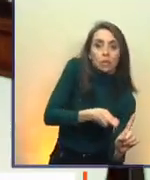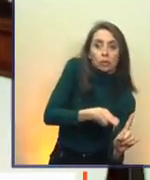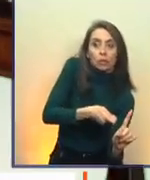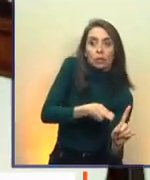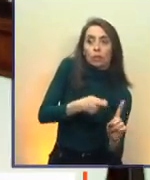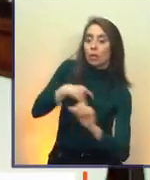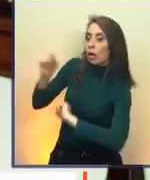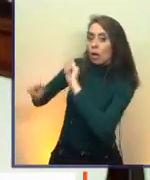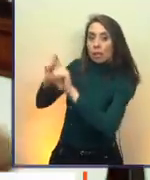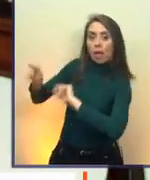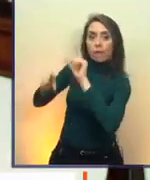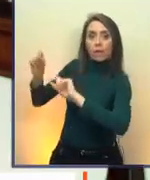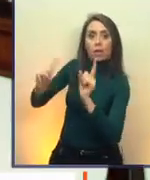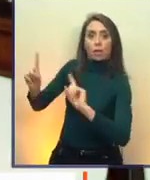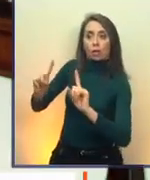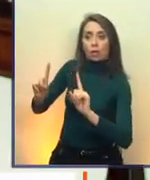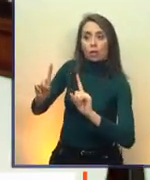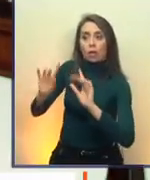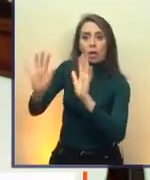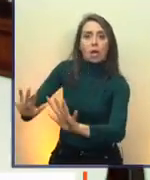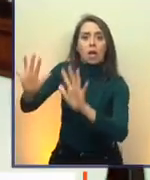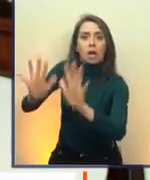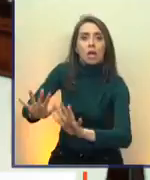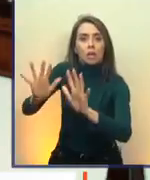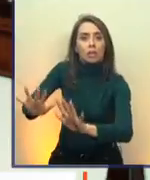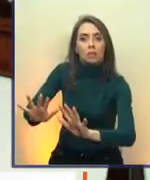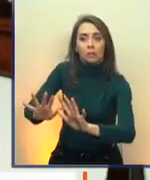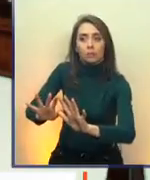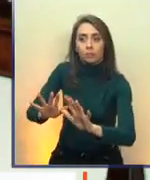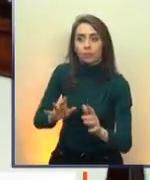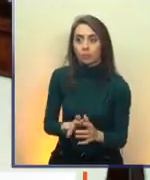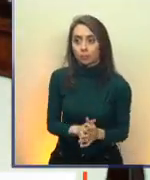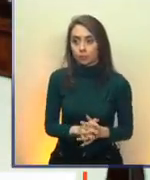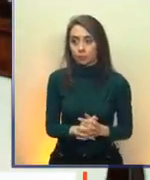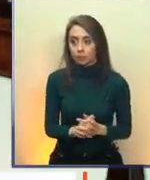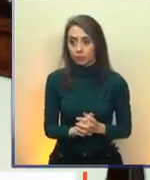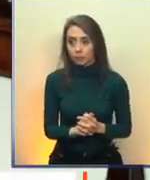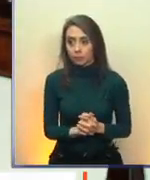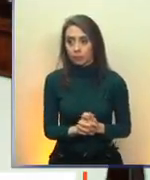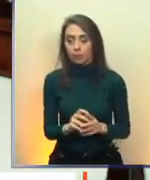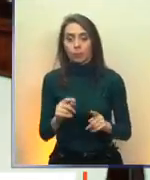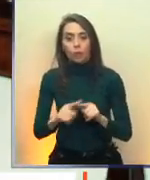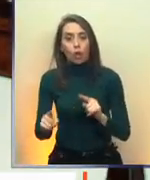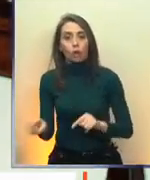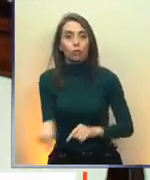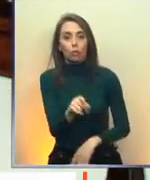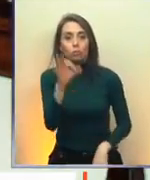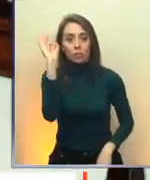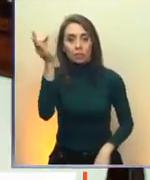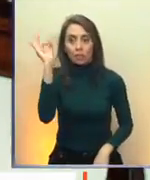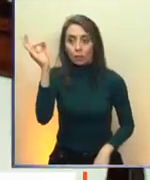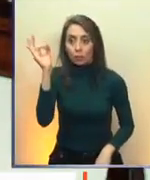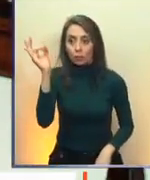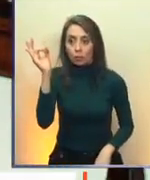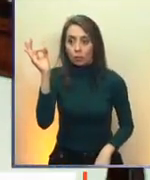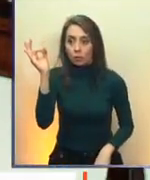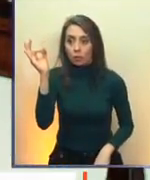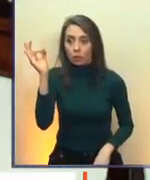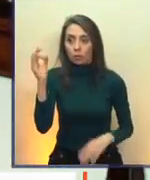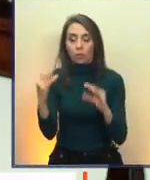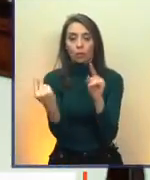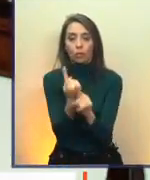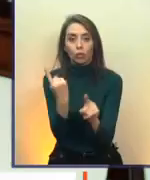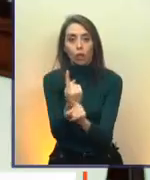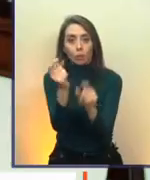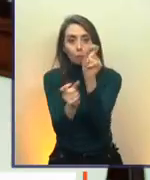tuvimos que defendernos, sofocarlo y otra reunión y conversar con